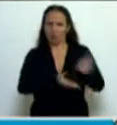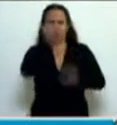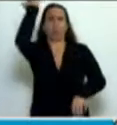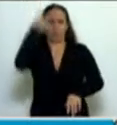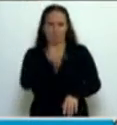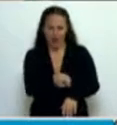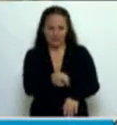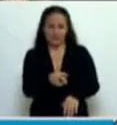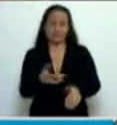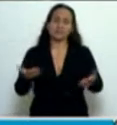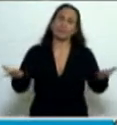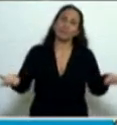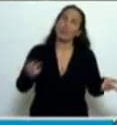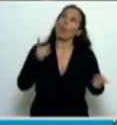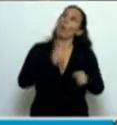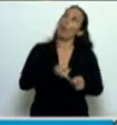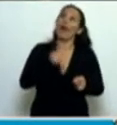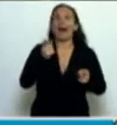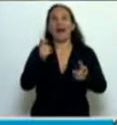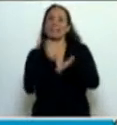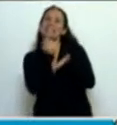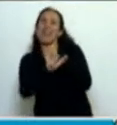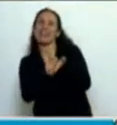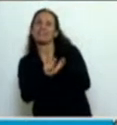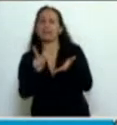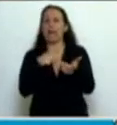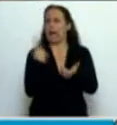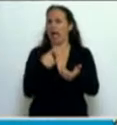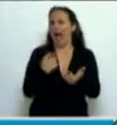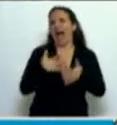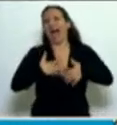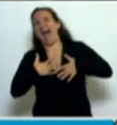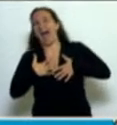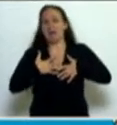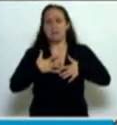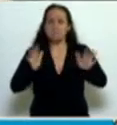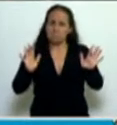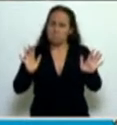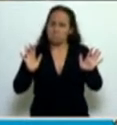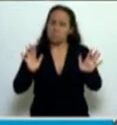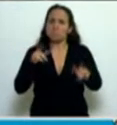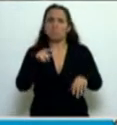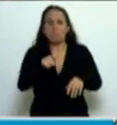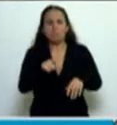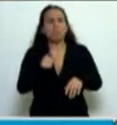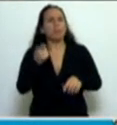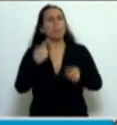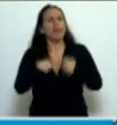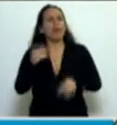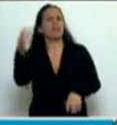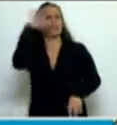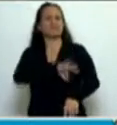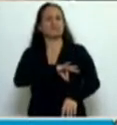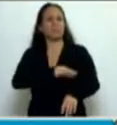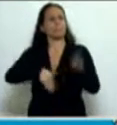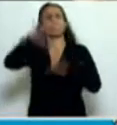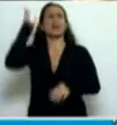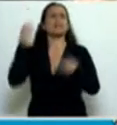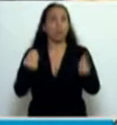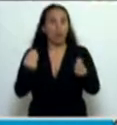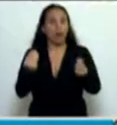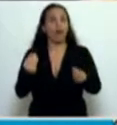40 empresas de las cuales tiene participación el Estado por esta transferencia de fondos de la AFJP al Fondo de Garantía de Sustentabilidad son las que mayor